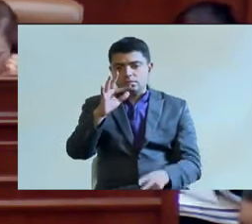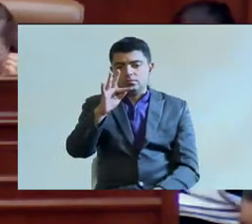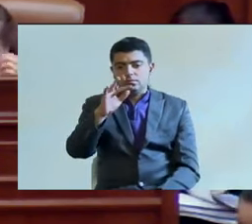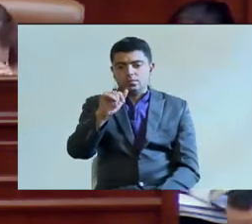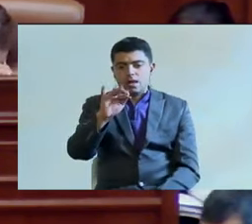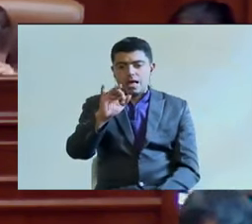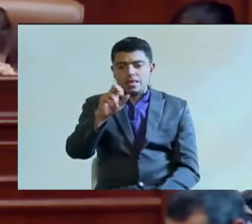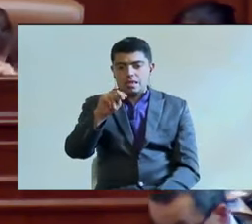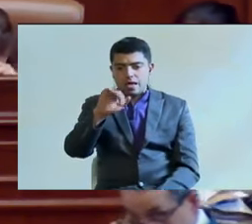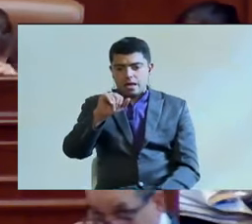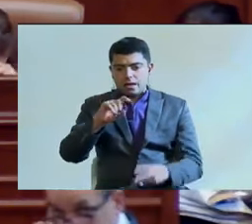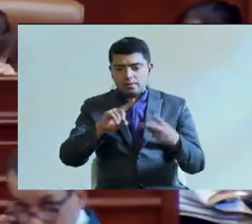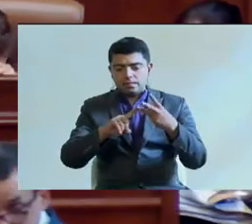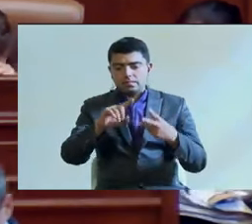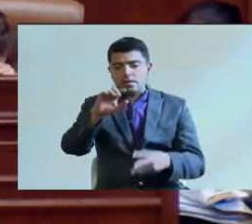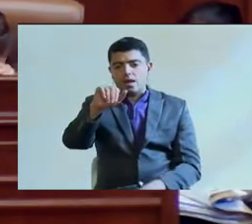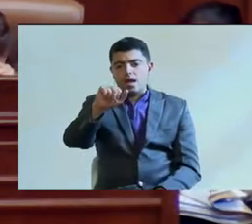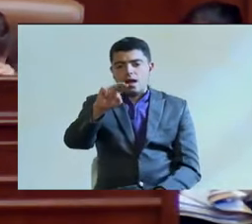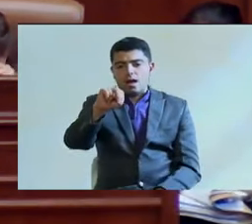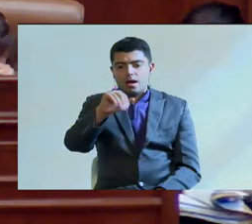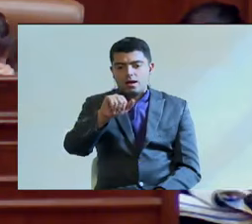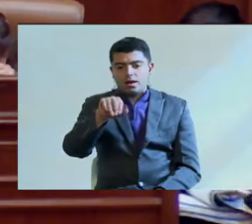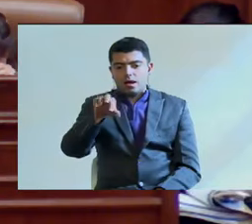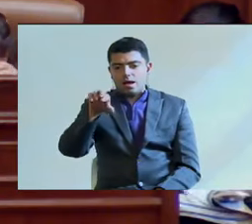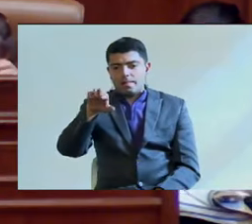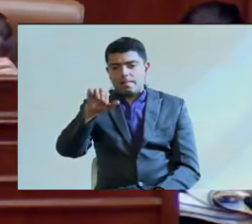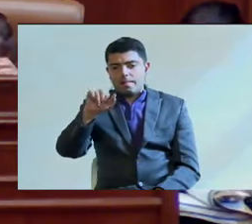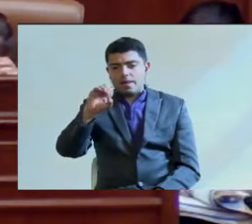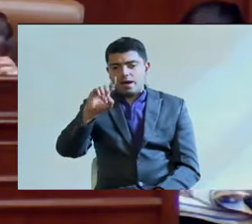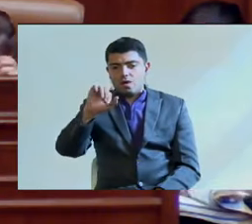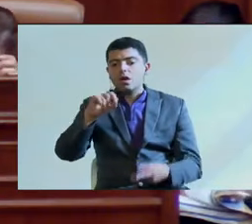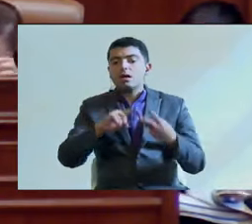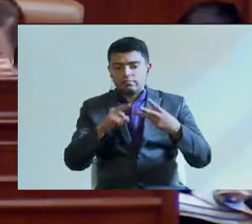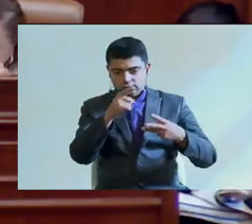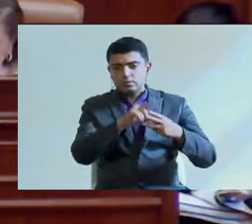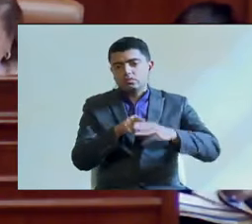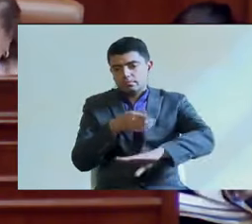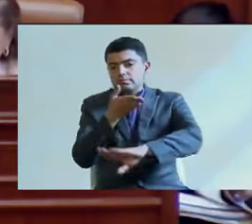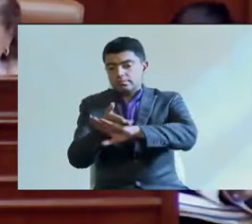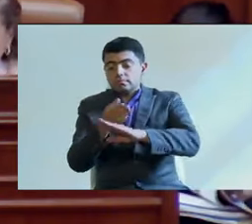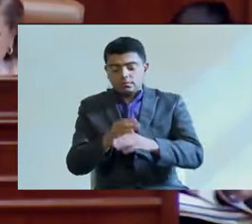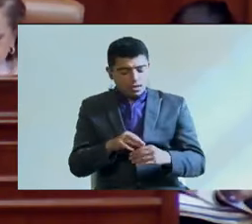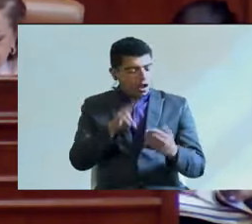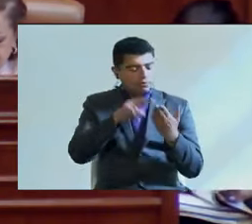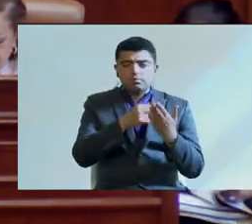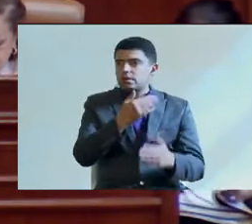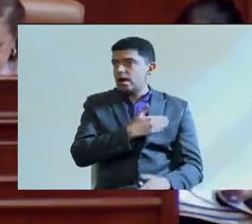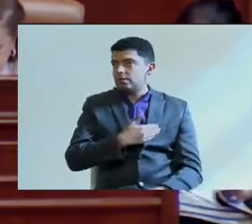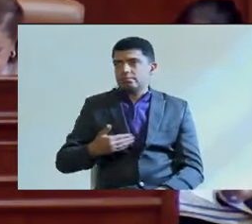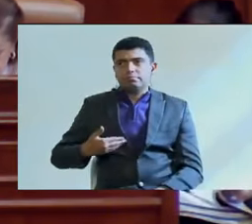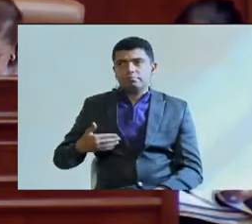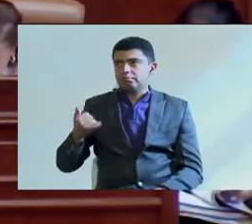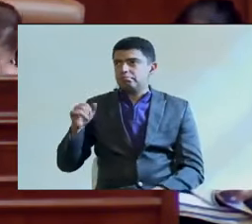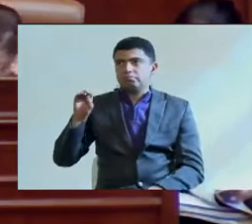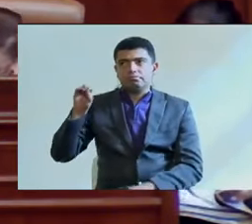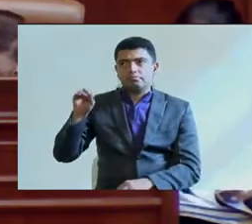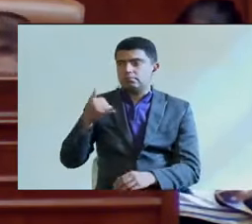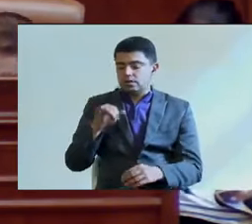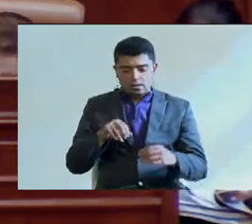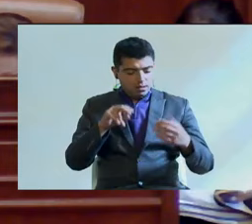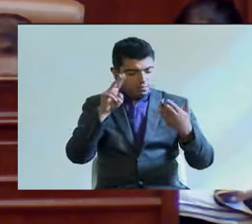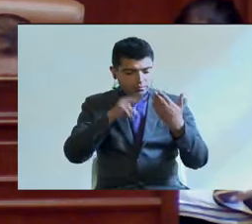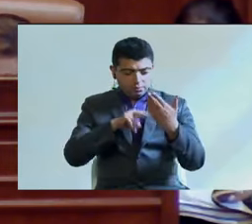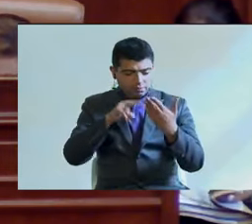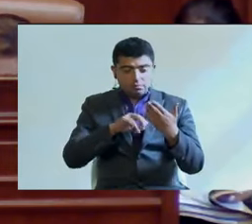ponente Ana Paola agudelo García ponente está leído señora presidenta la proposición con que termina el